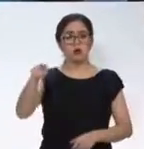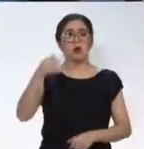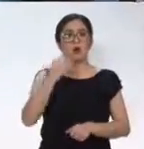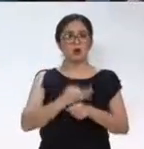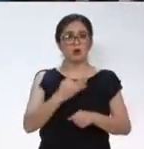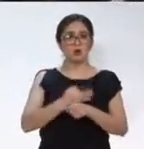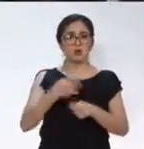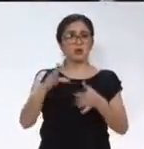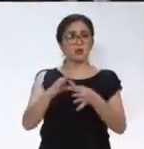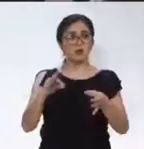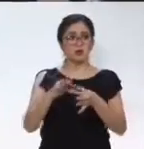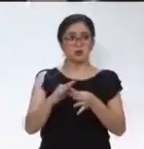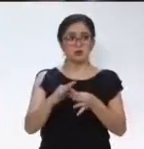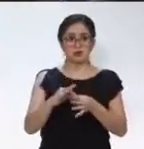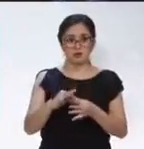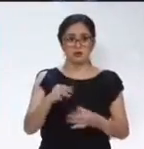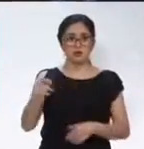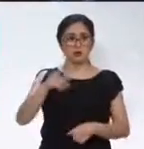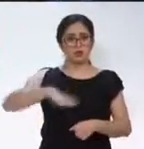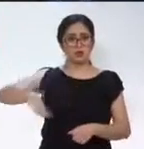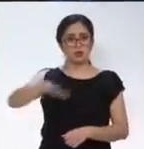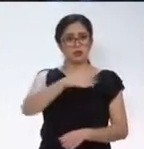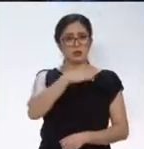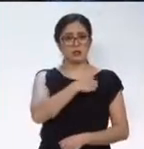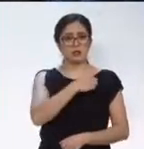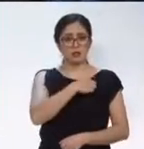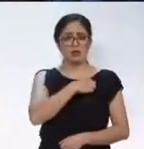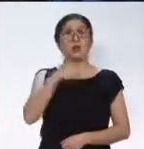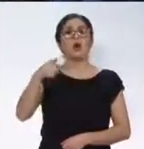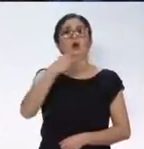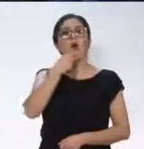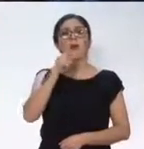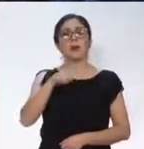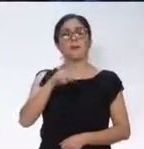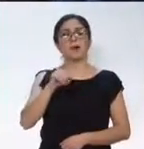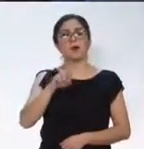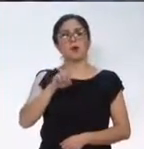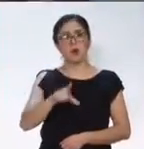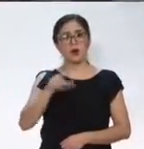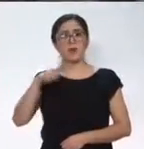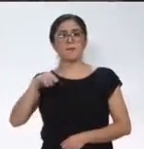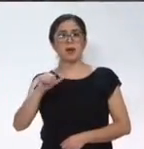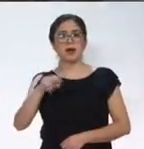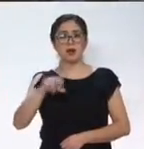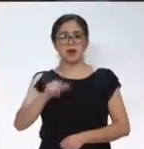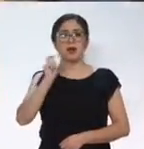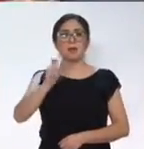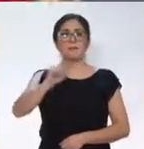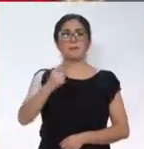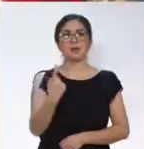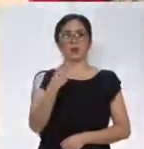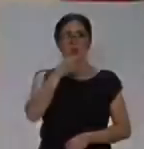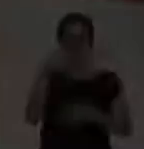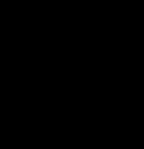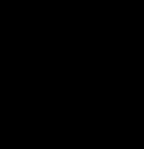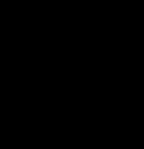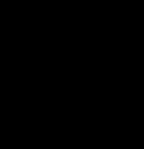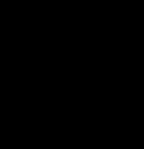los diferentes turnos de las escuelas de la capital. Con imágenes de Manuel Hernández, Mariana Sánchez, 21 Noticias.